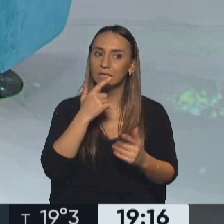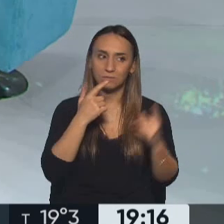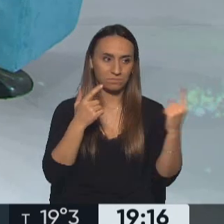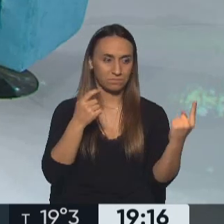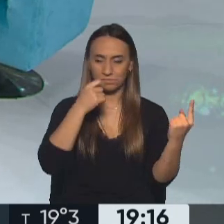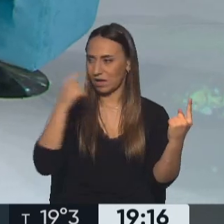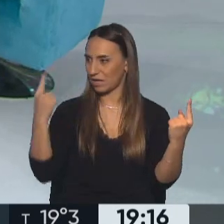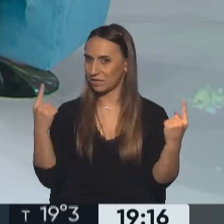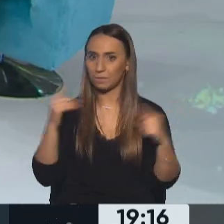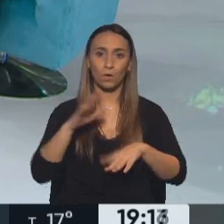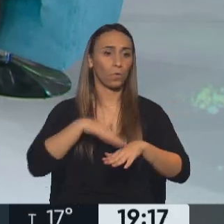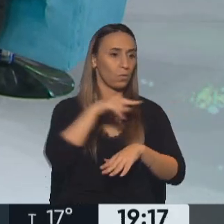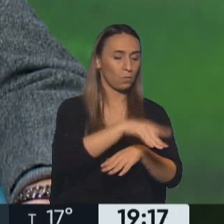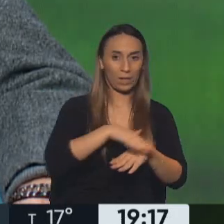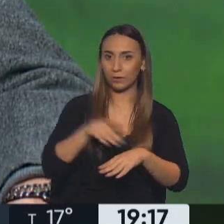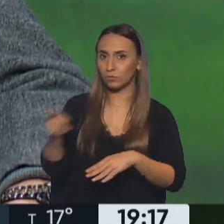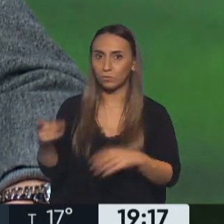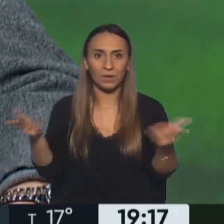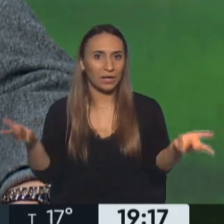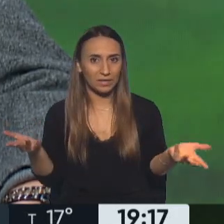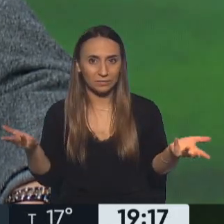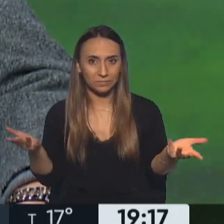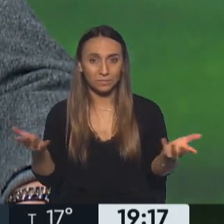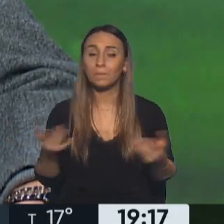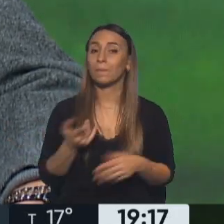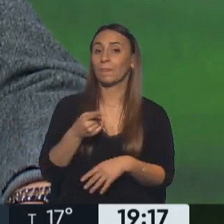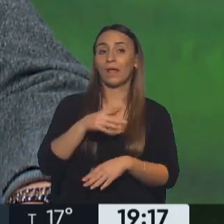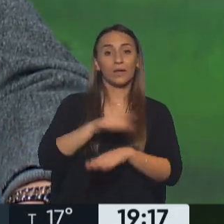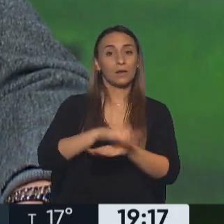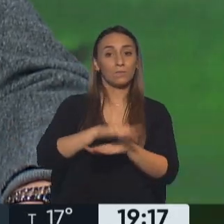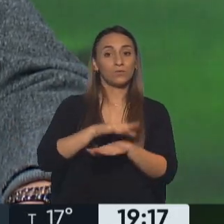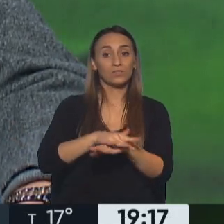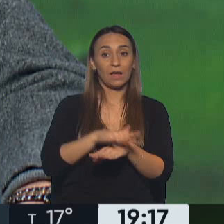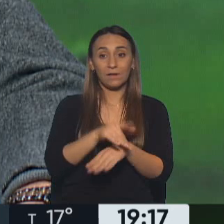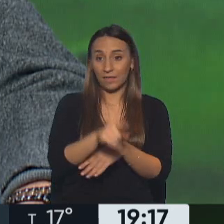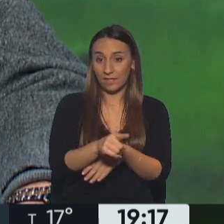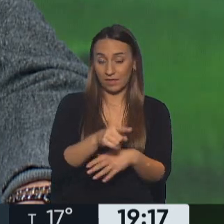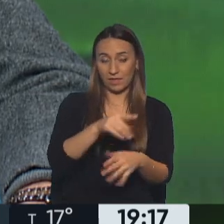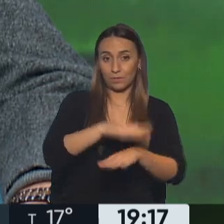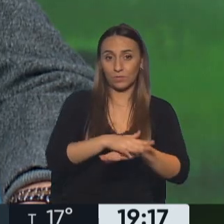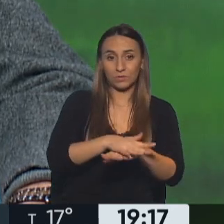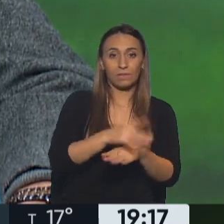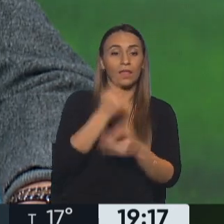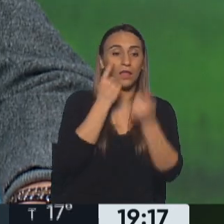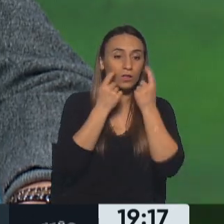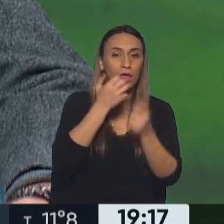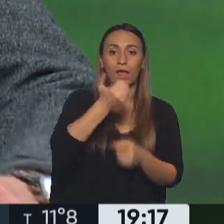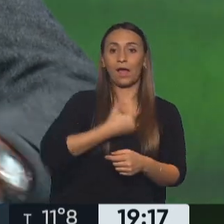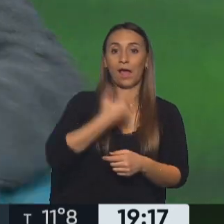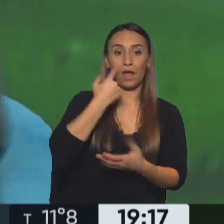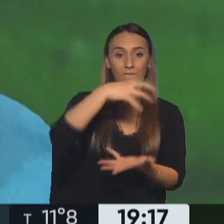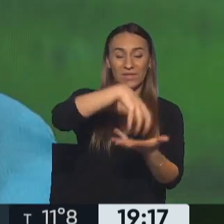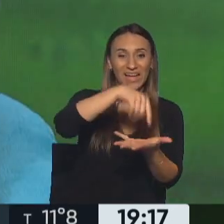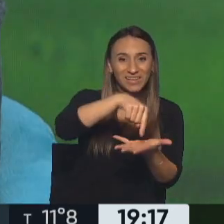porque macri no solamente es el responsable político institucional de la de la afi que es la que hace esa acción de espionaje ilegal